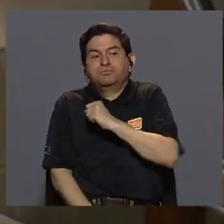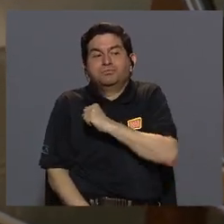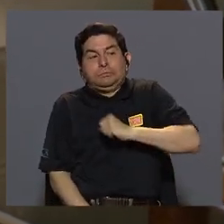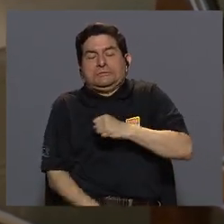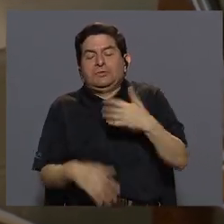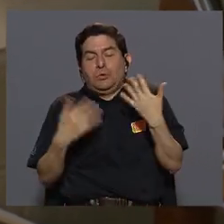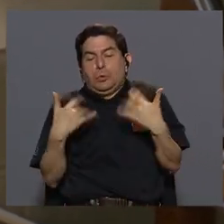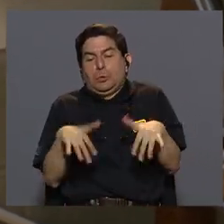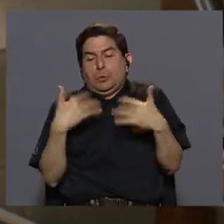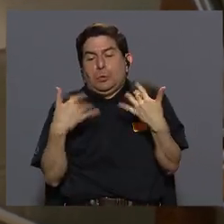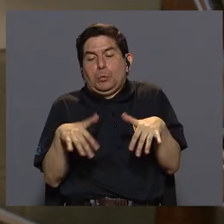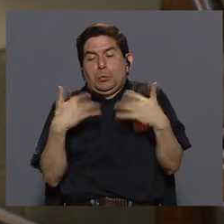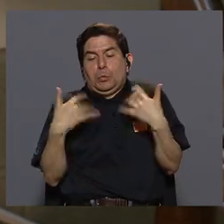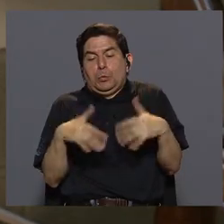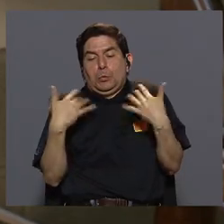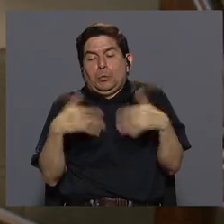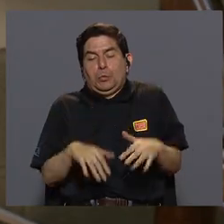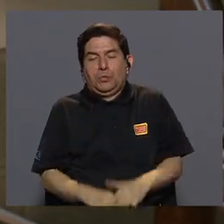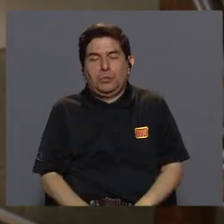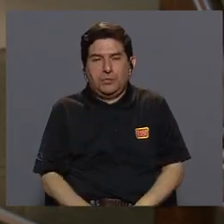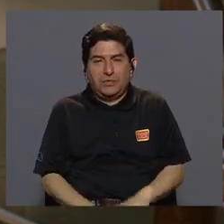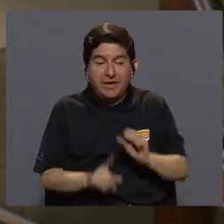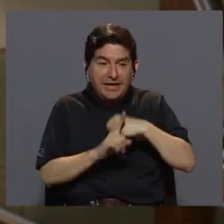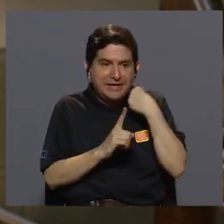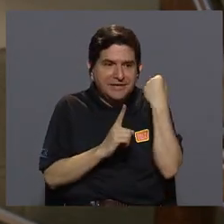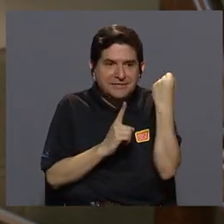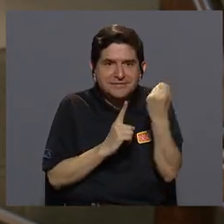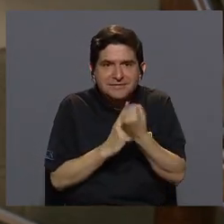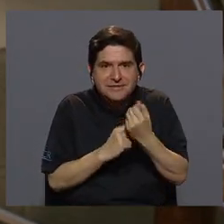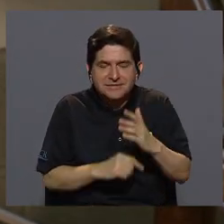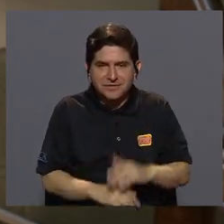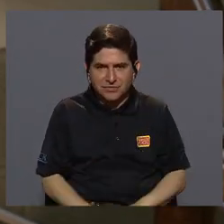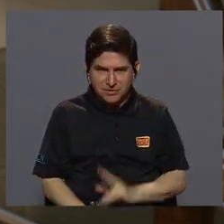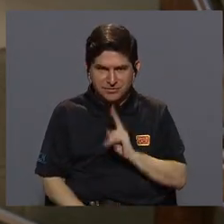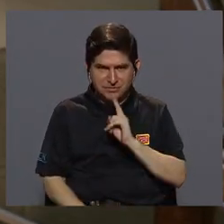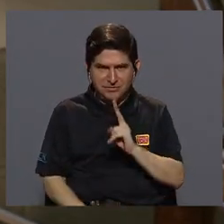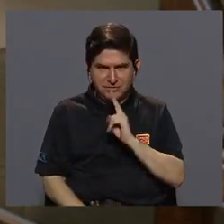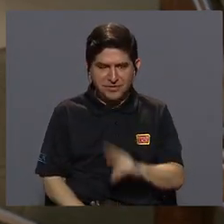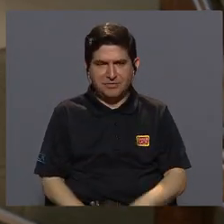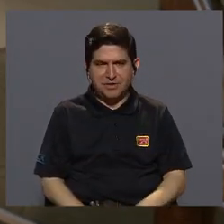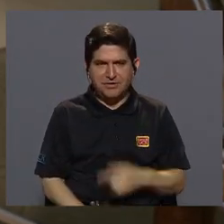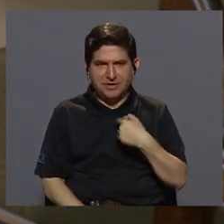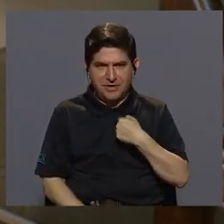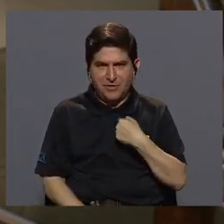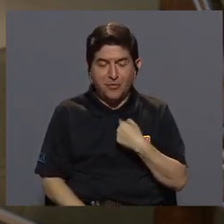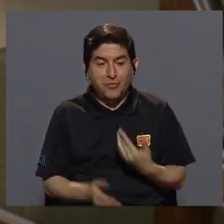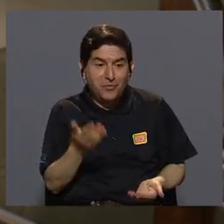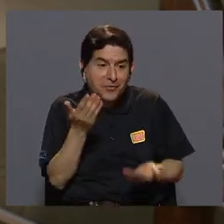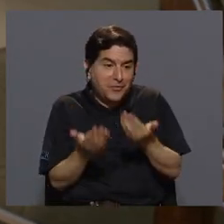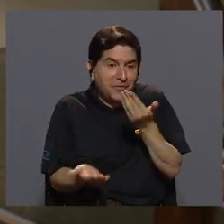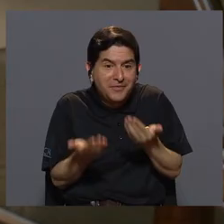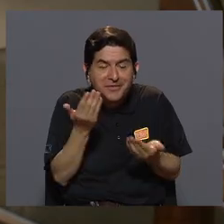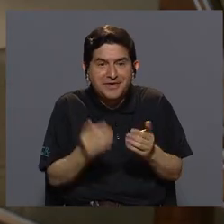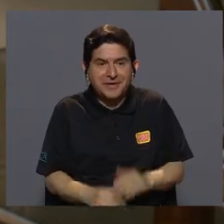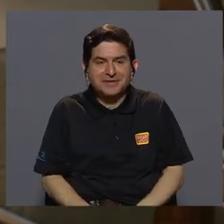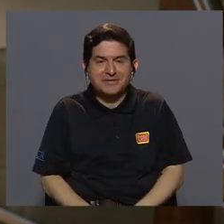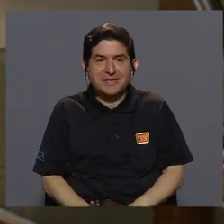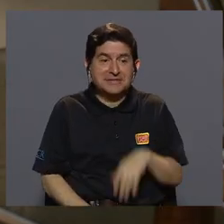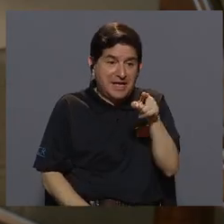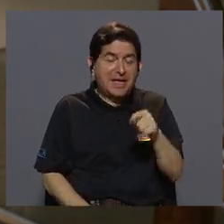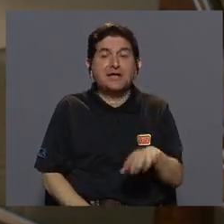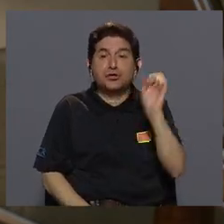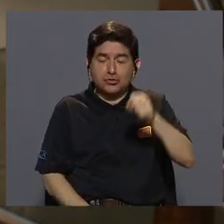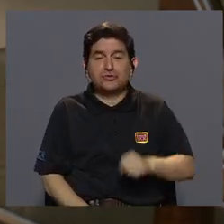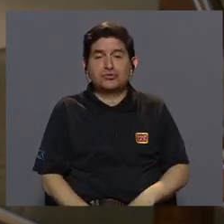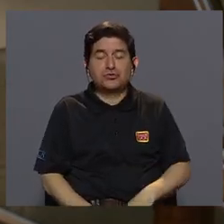¿verdad? Para que dejara de estar en esa cosa de verdad, de meterse la